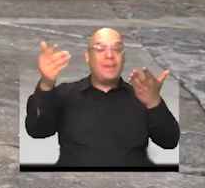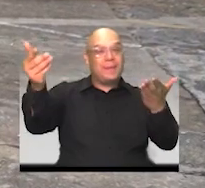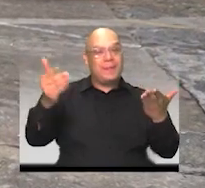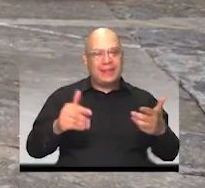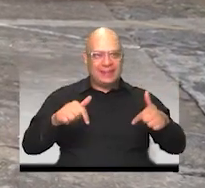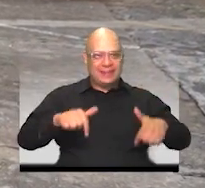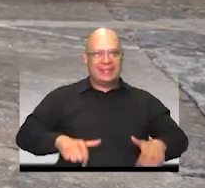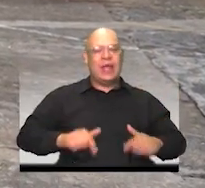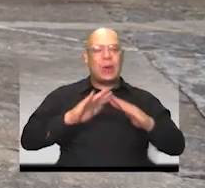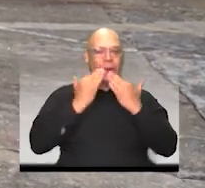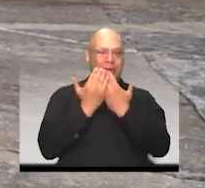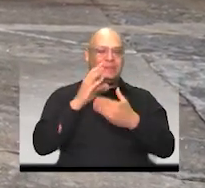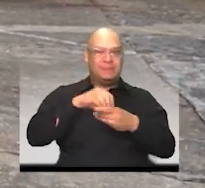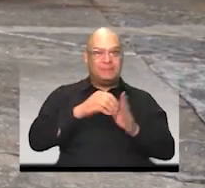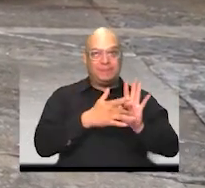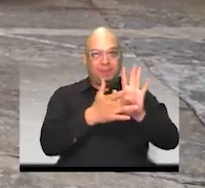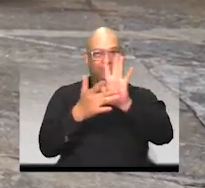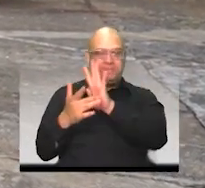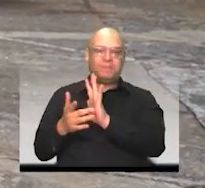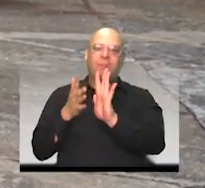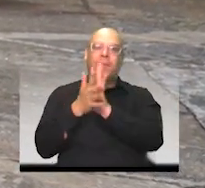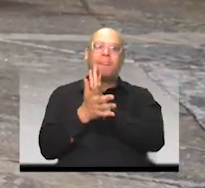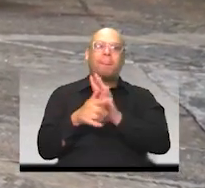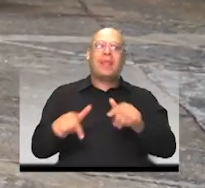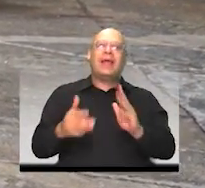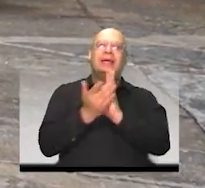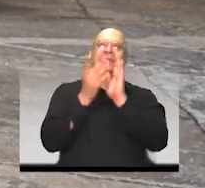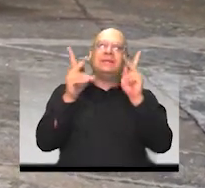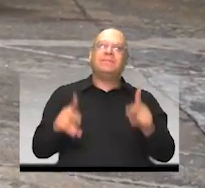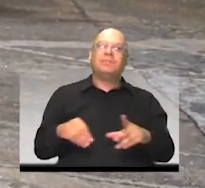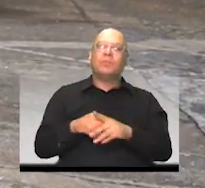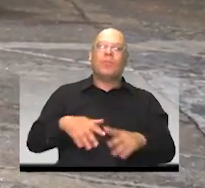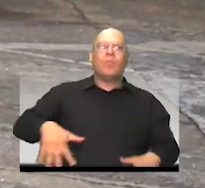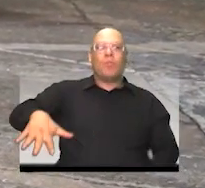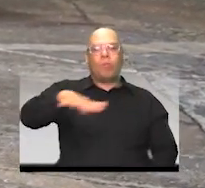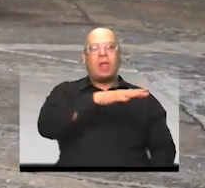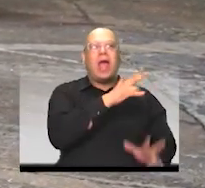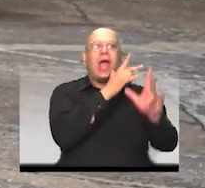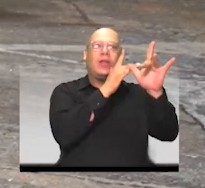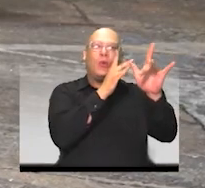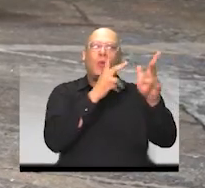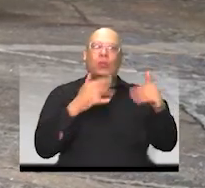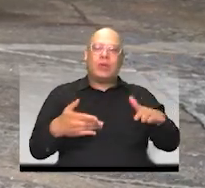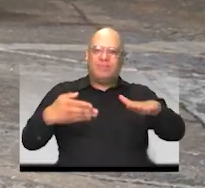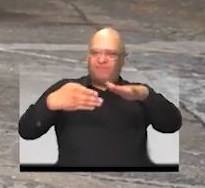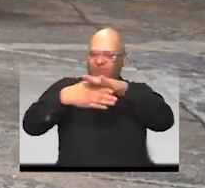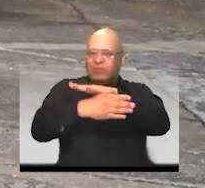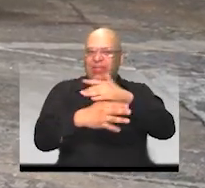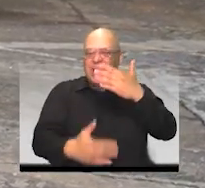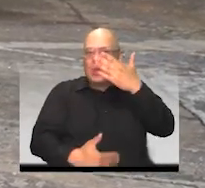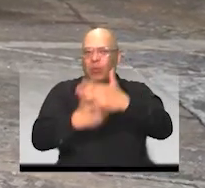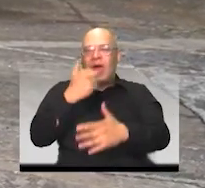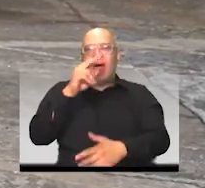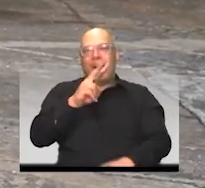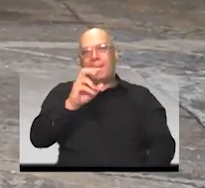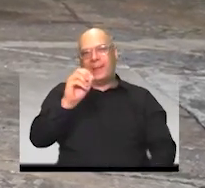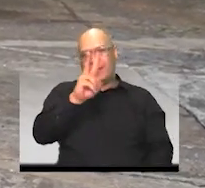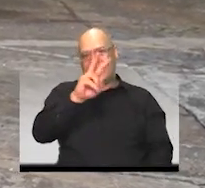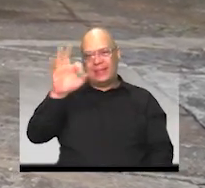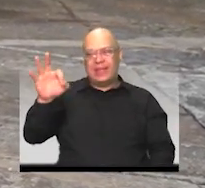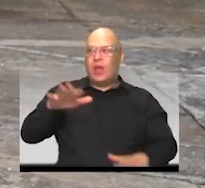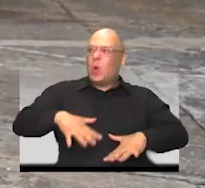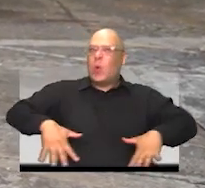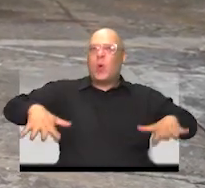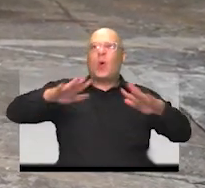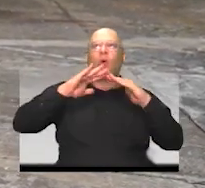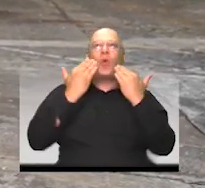bienvenidos a Desde el Cole. Les quiero contar que nuestros estudiantes de acá de la ciudad de Itagüí ingresaron a su nuevo año escolar. Me encuentro en la